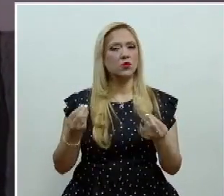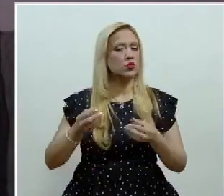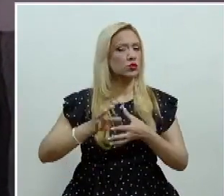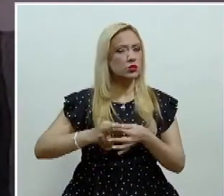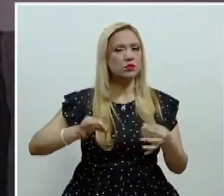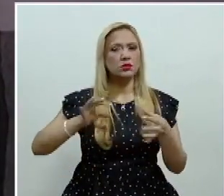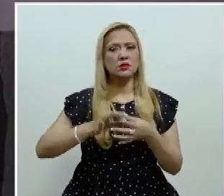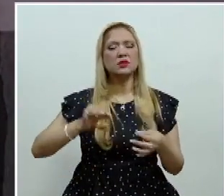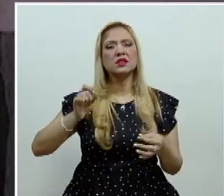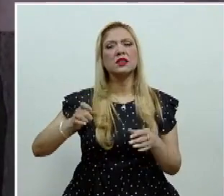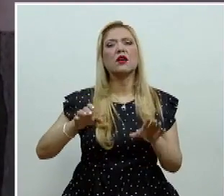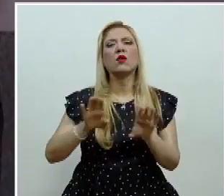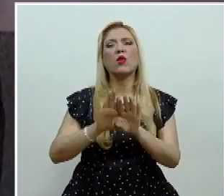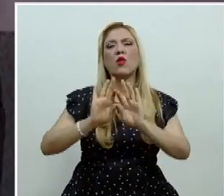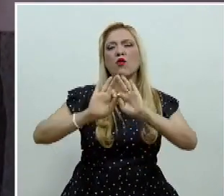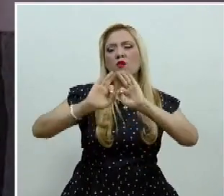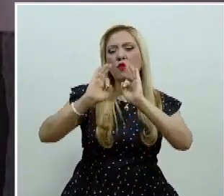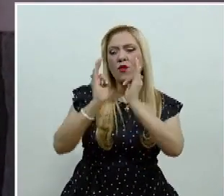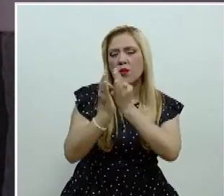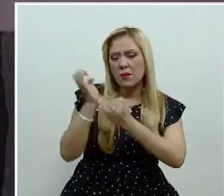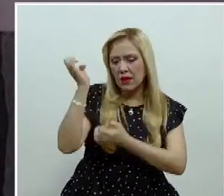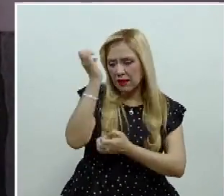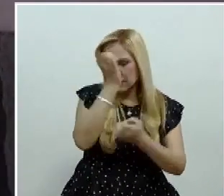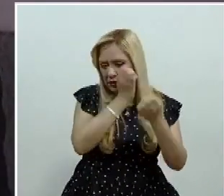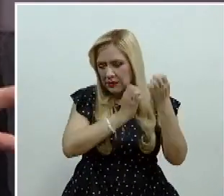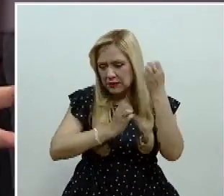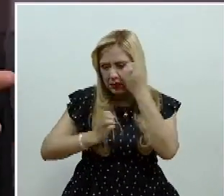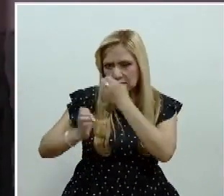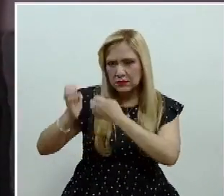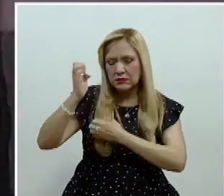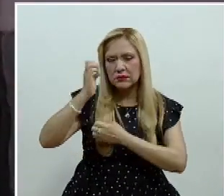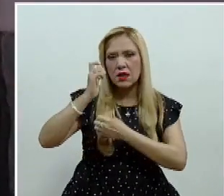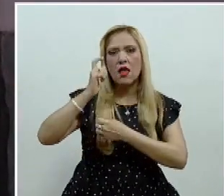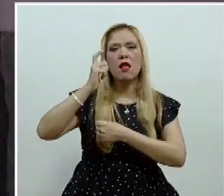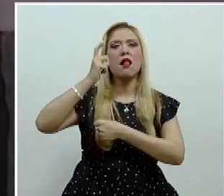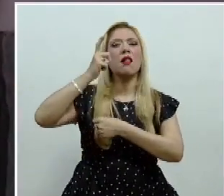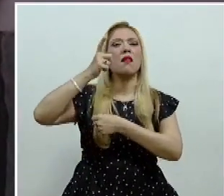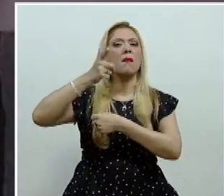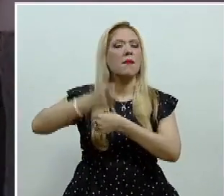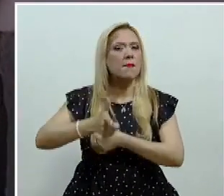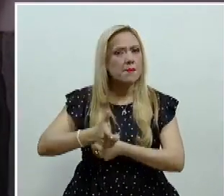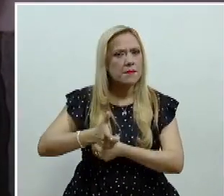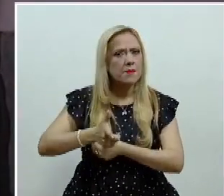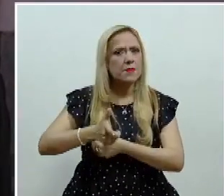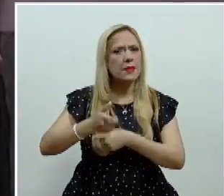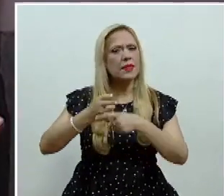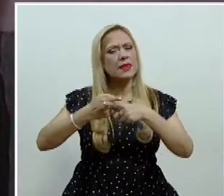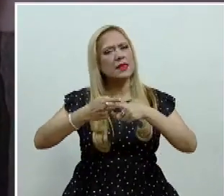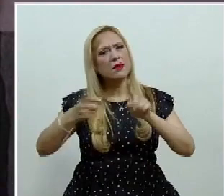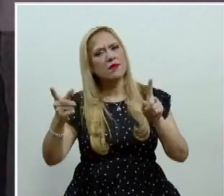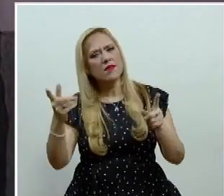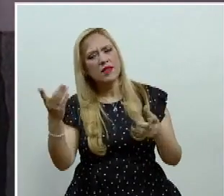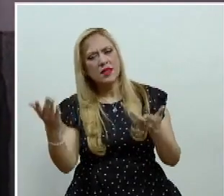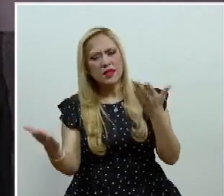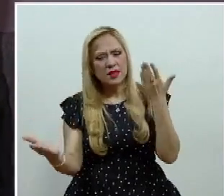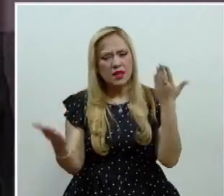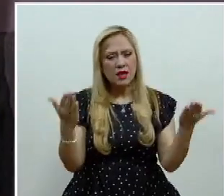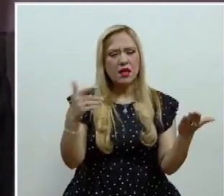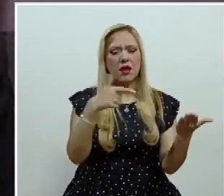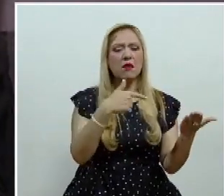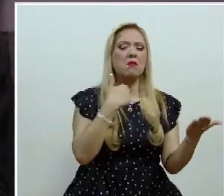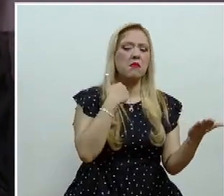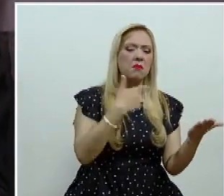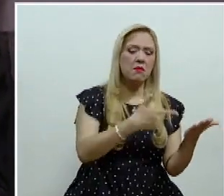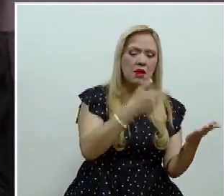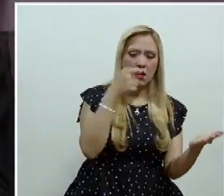es este método analítico de apreciar estas asimetrías, la violencia